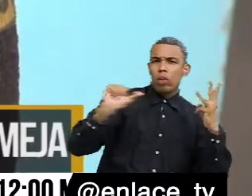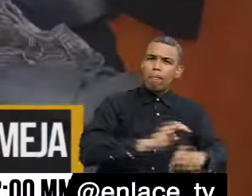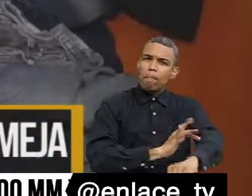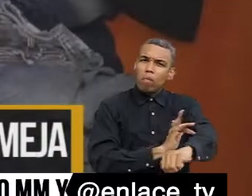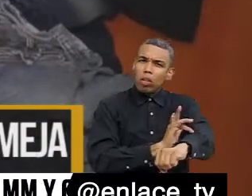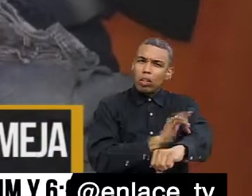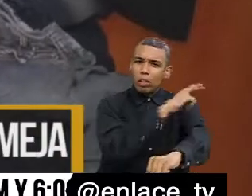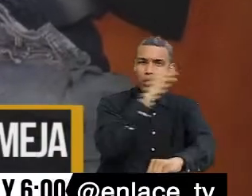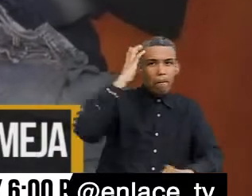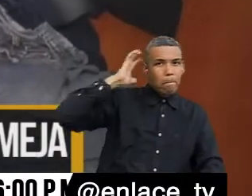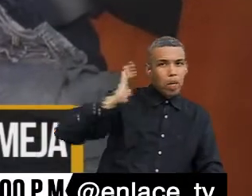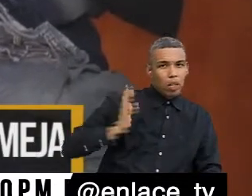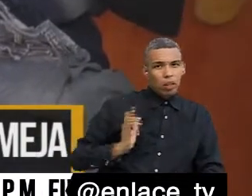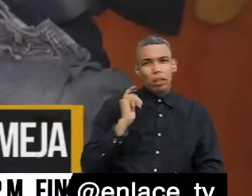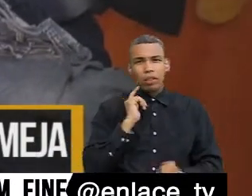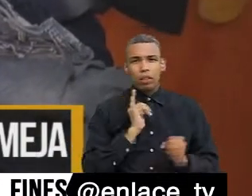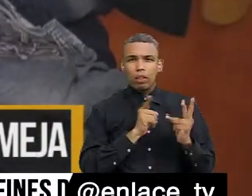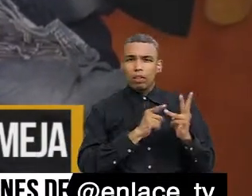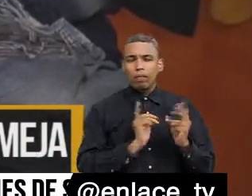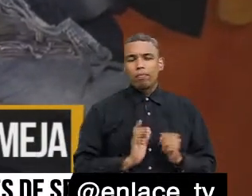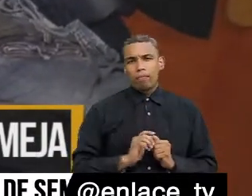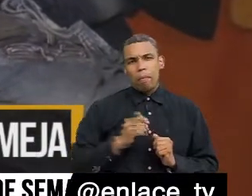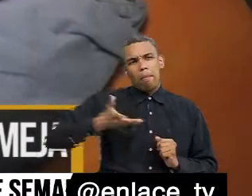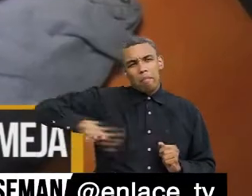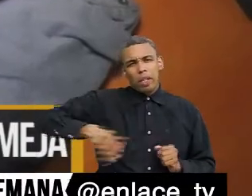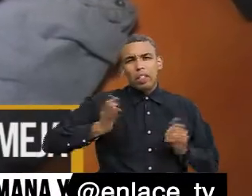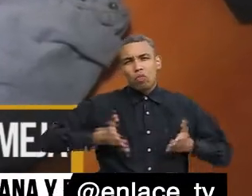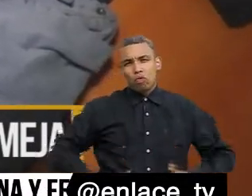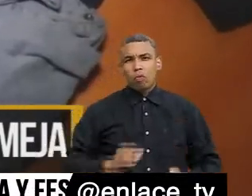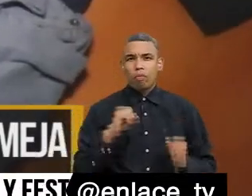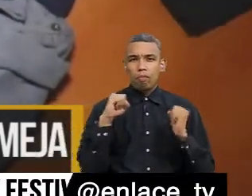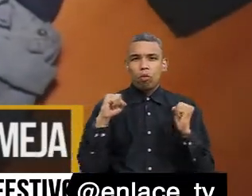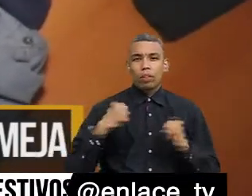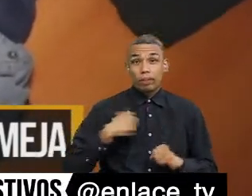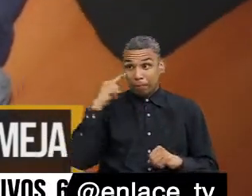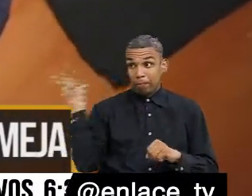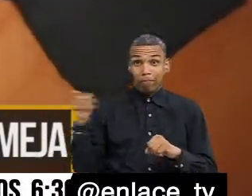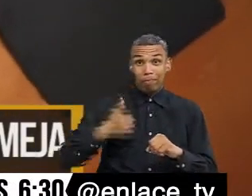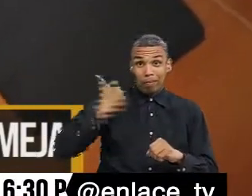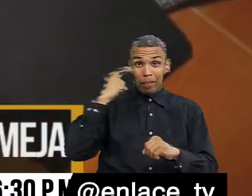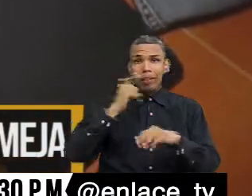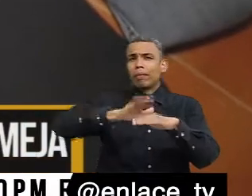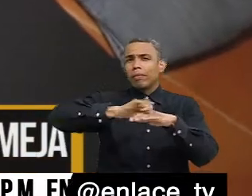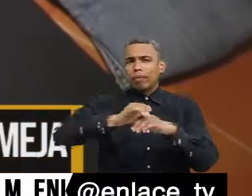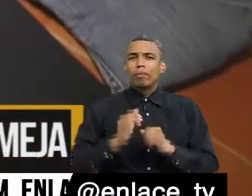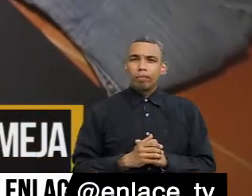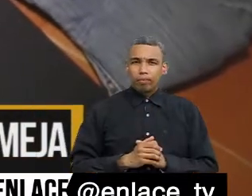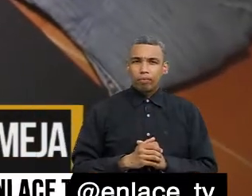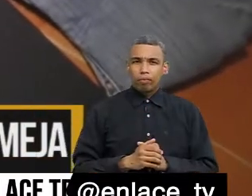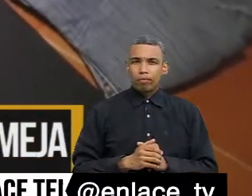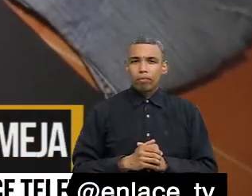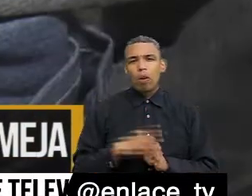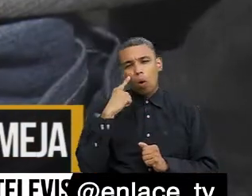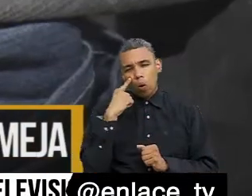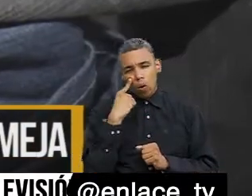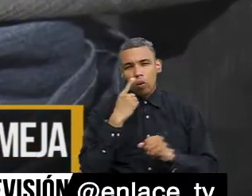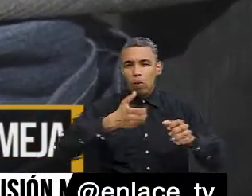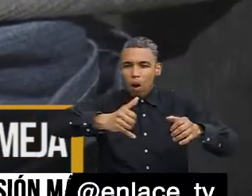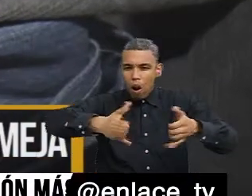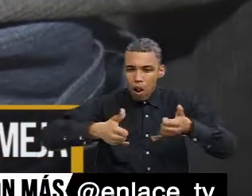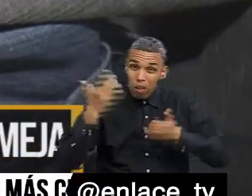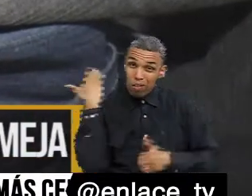uno de sus vecinos le hizo un llamado a la comunidad para que se abstengan no sólo de donar ropa sino también de comprarle a personas